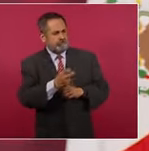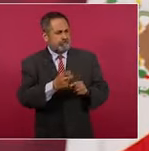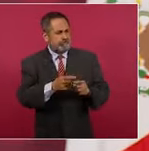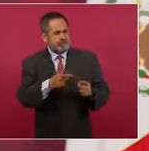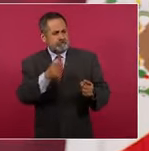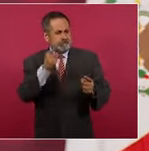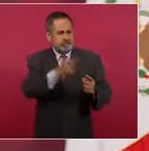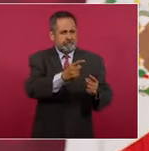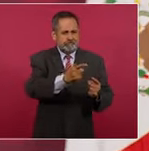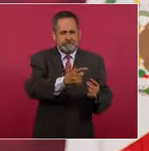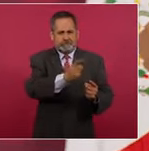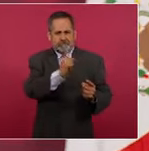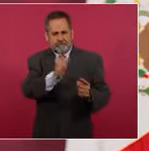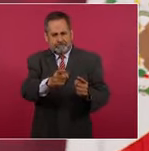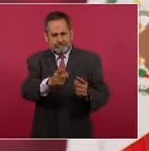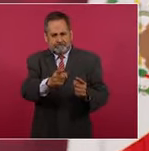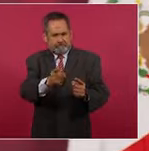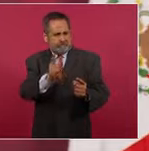es porque